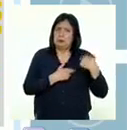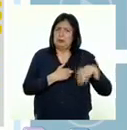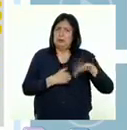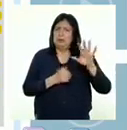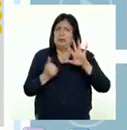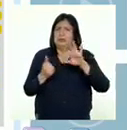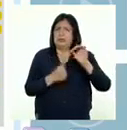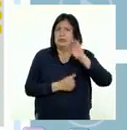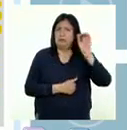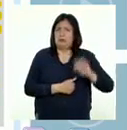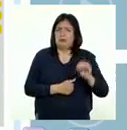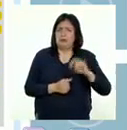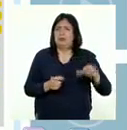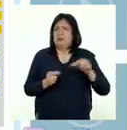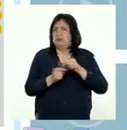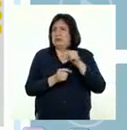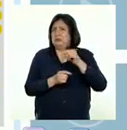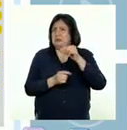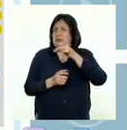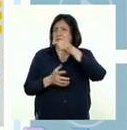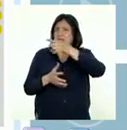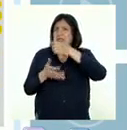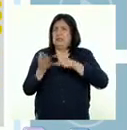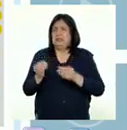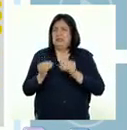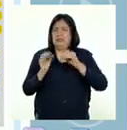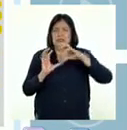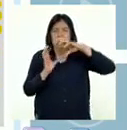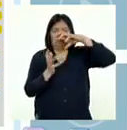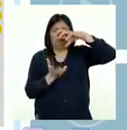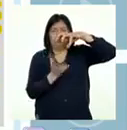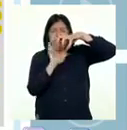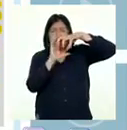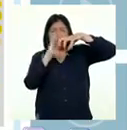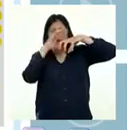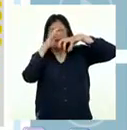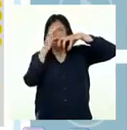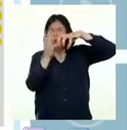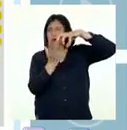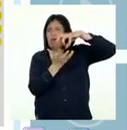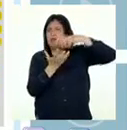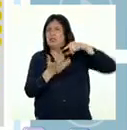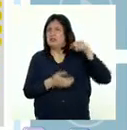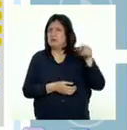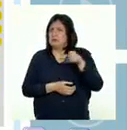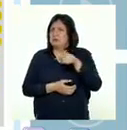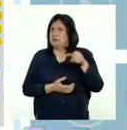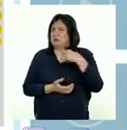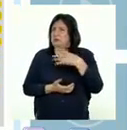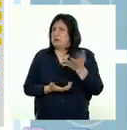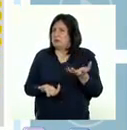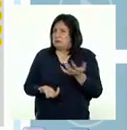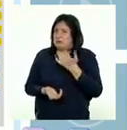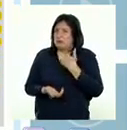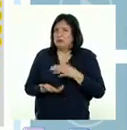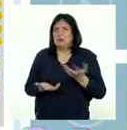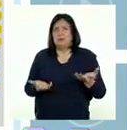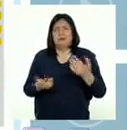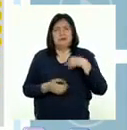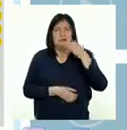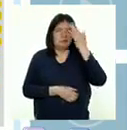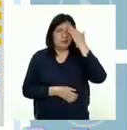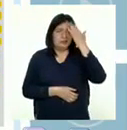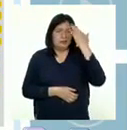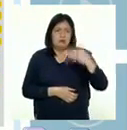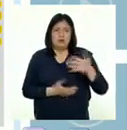del 60% de los gases que se emiten a la atmósfera. Todo esto ocurre mientras se